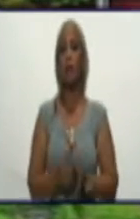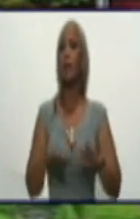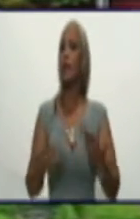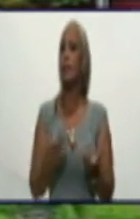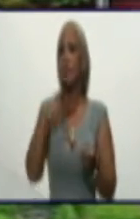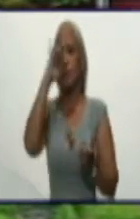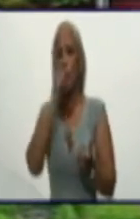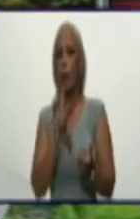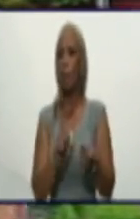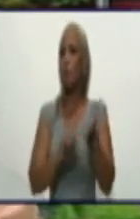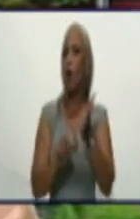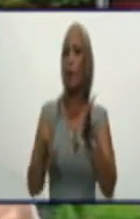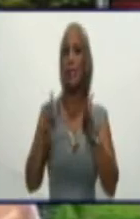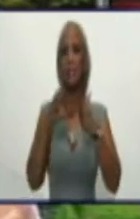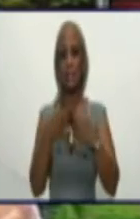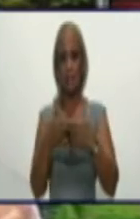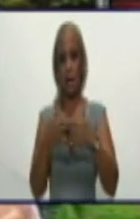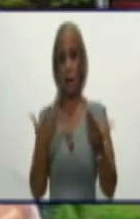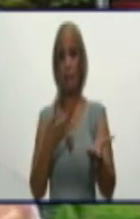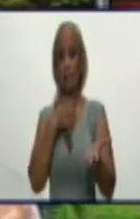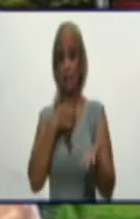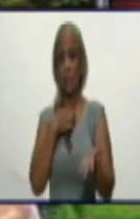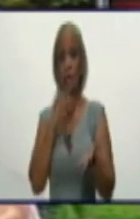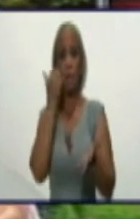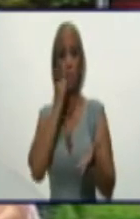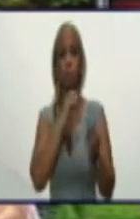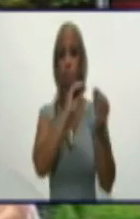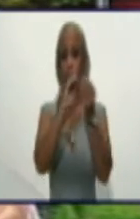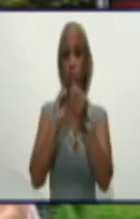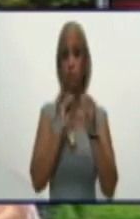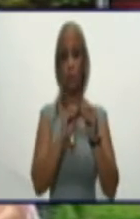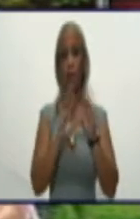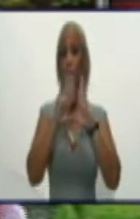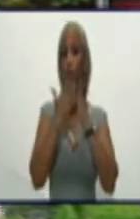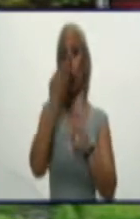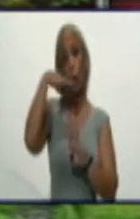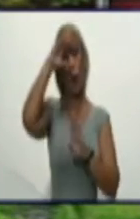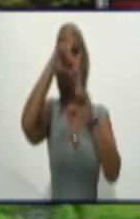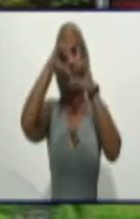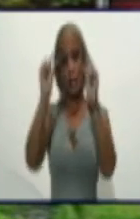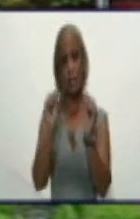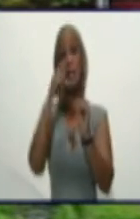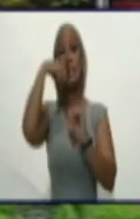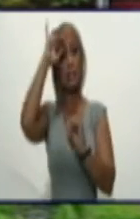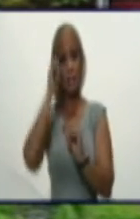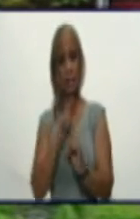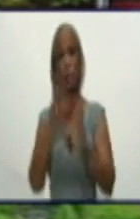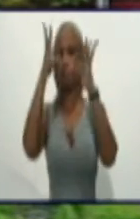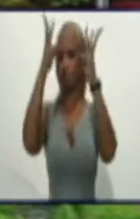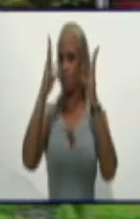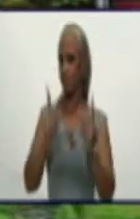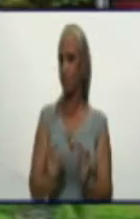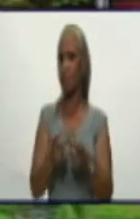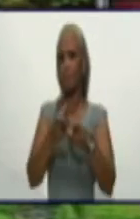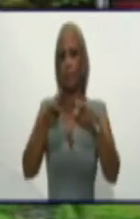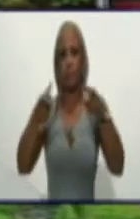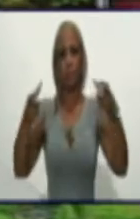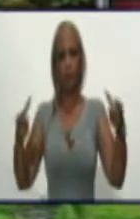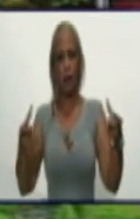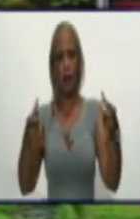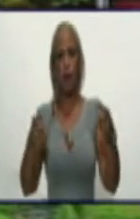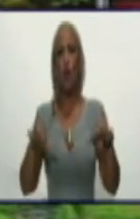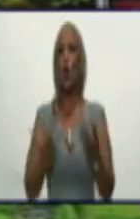de las provincias que más casos reporta en todo el país, sí son cifras que superan